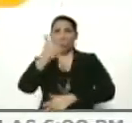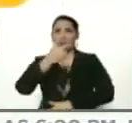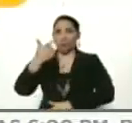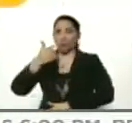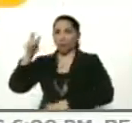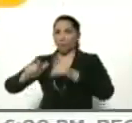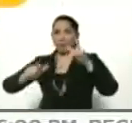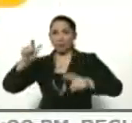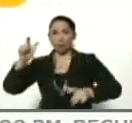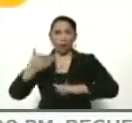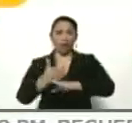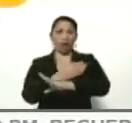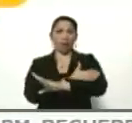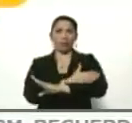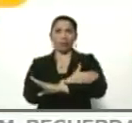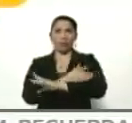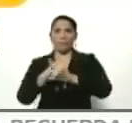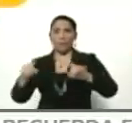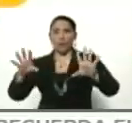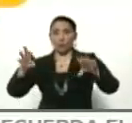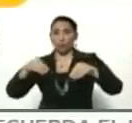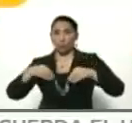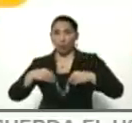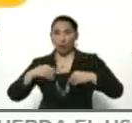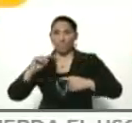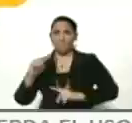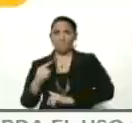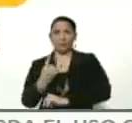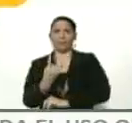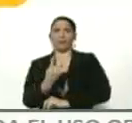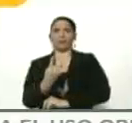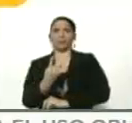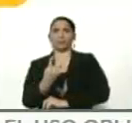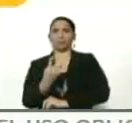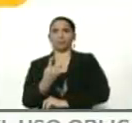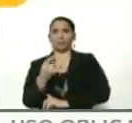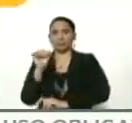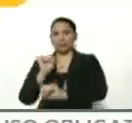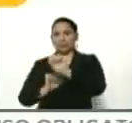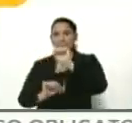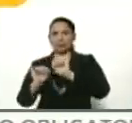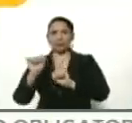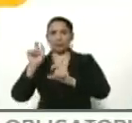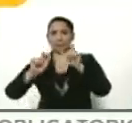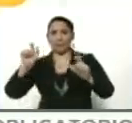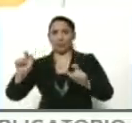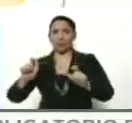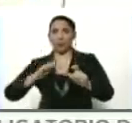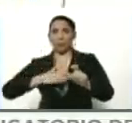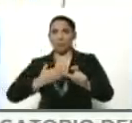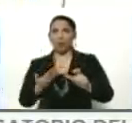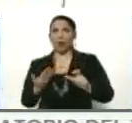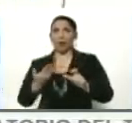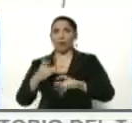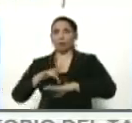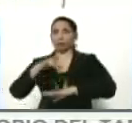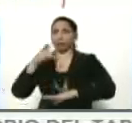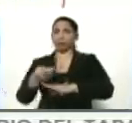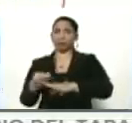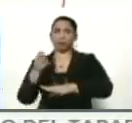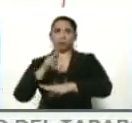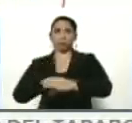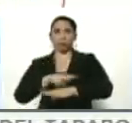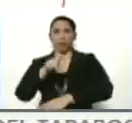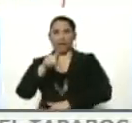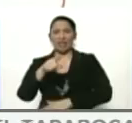forma temprana para tomarlos en el primer estadio y evitar que estos casos puedan agravarse. Y esto